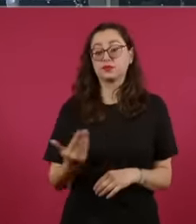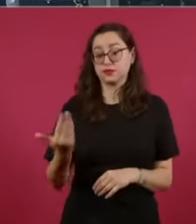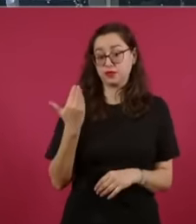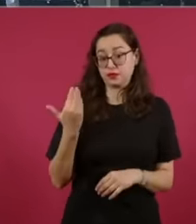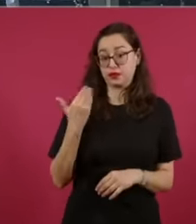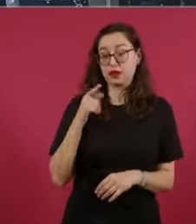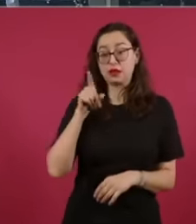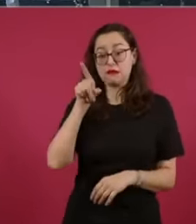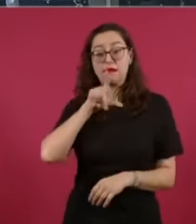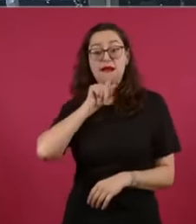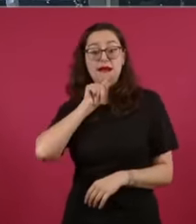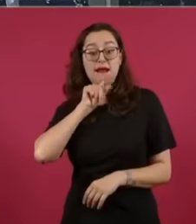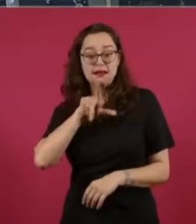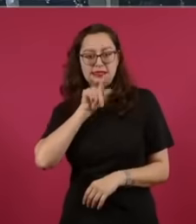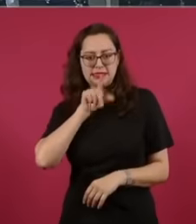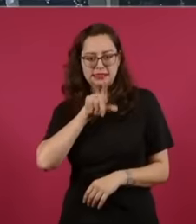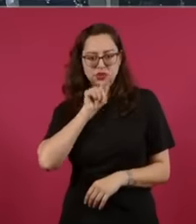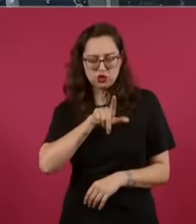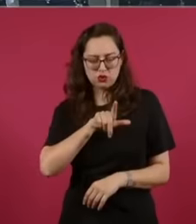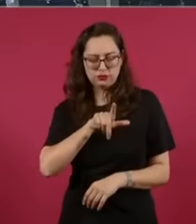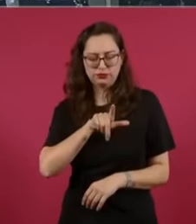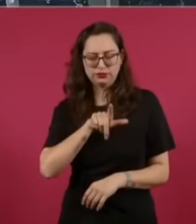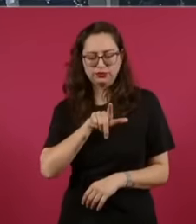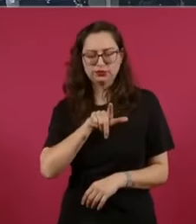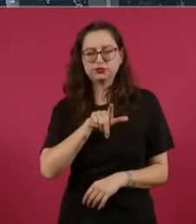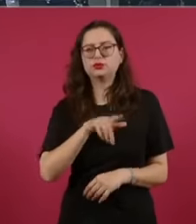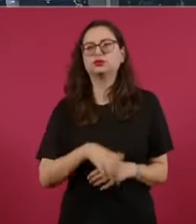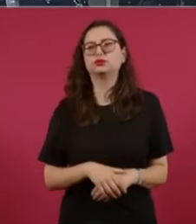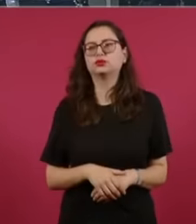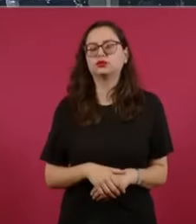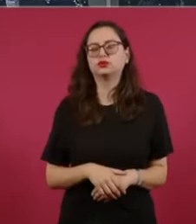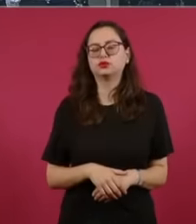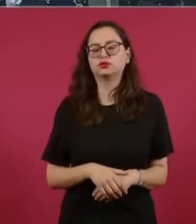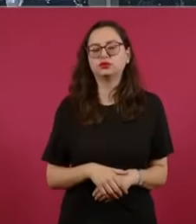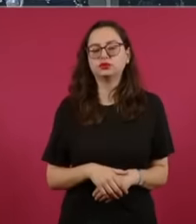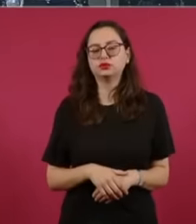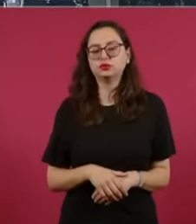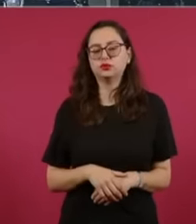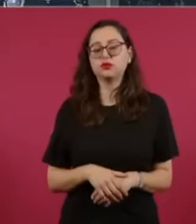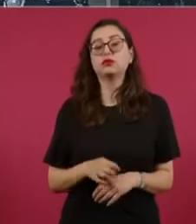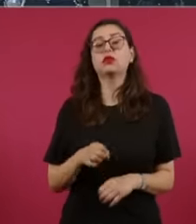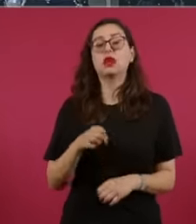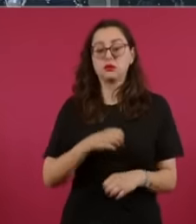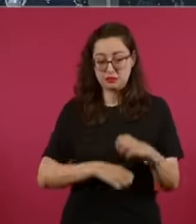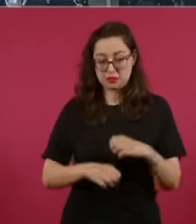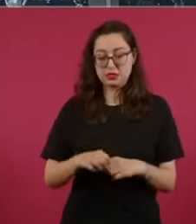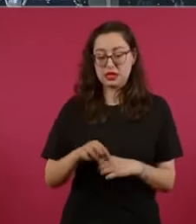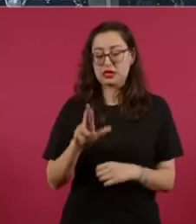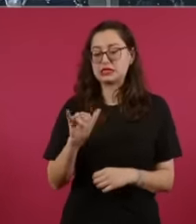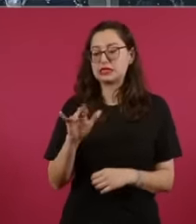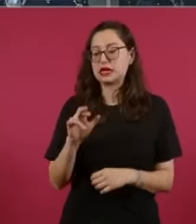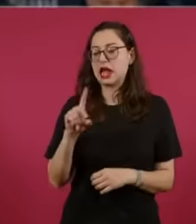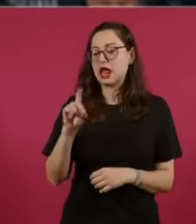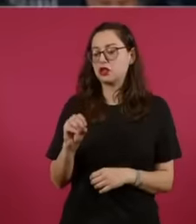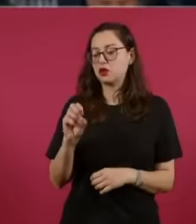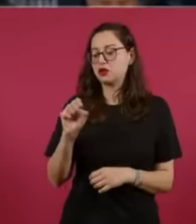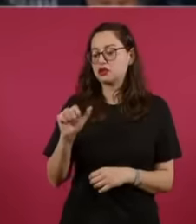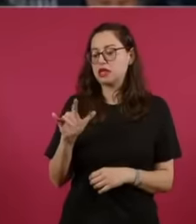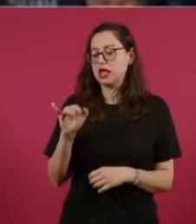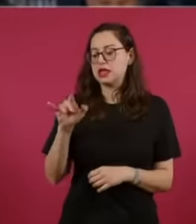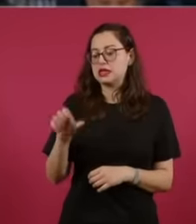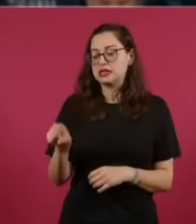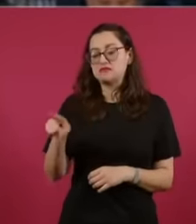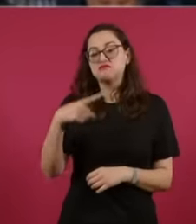en el estado de Jalisco. En esta denuncia la realizó el empresario Ricardo Salinas Pliego en contra de